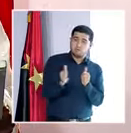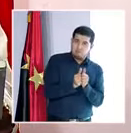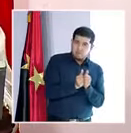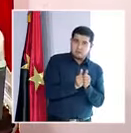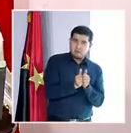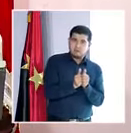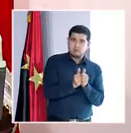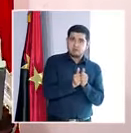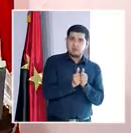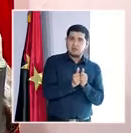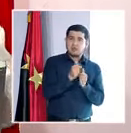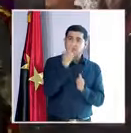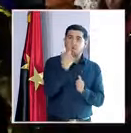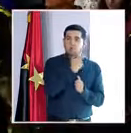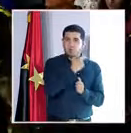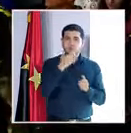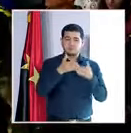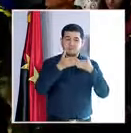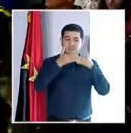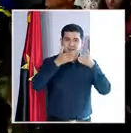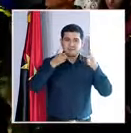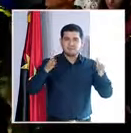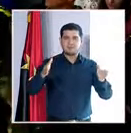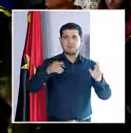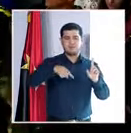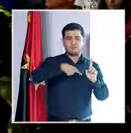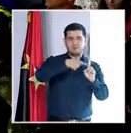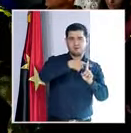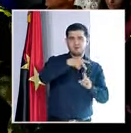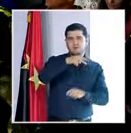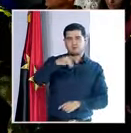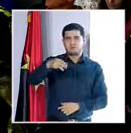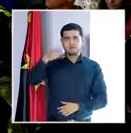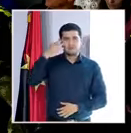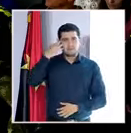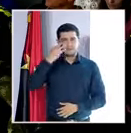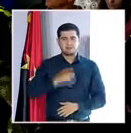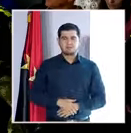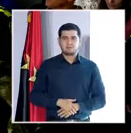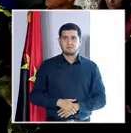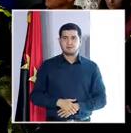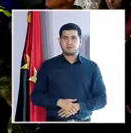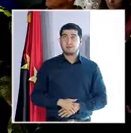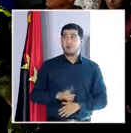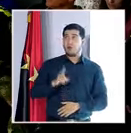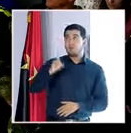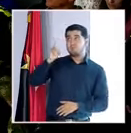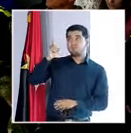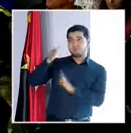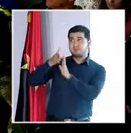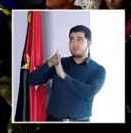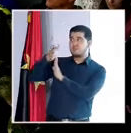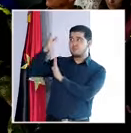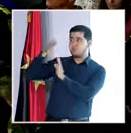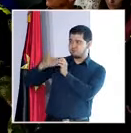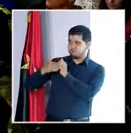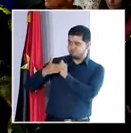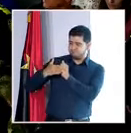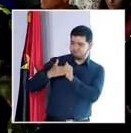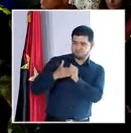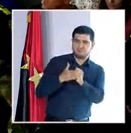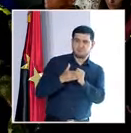norte santandereanos. Solo la guía de Dios, la fe